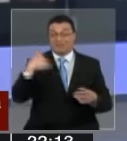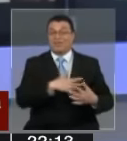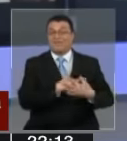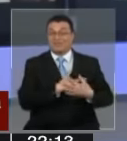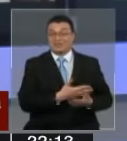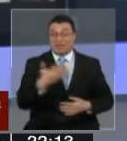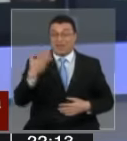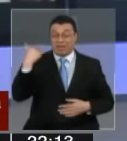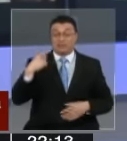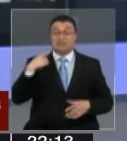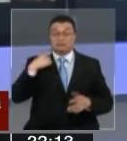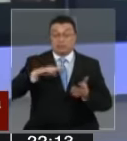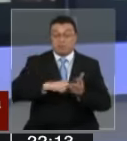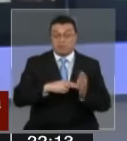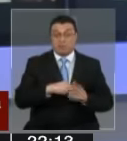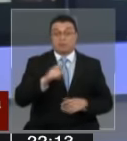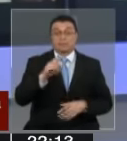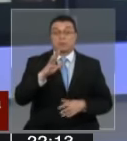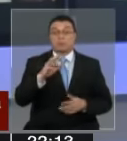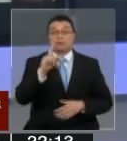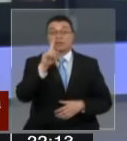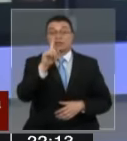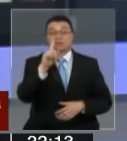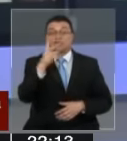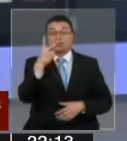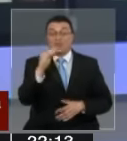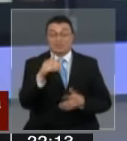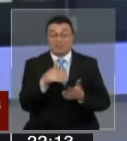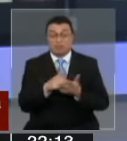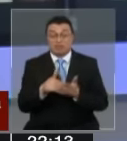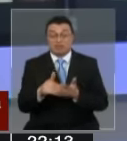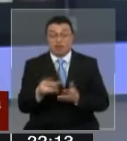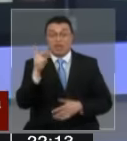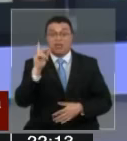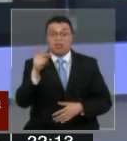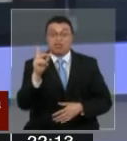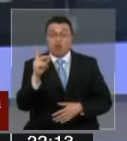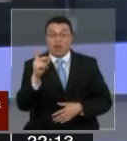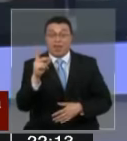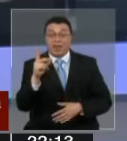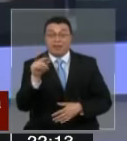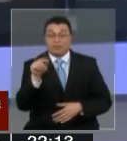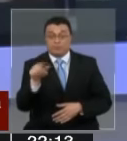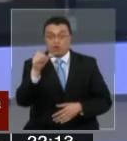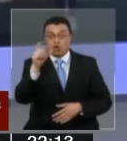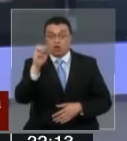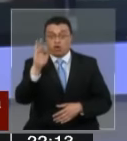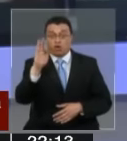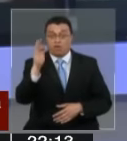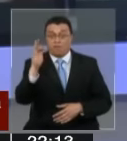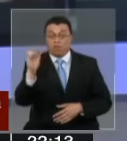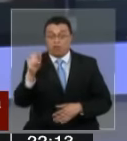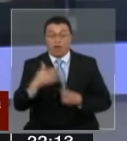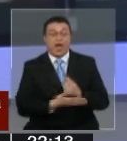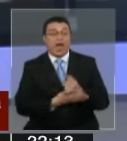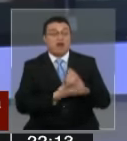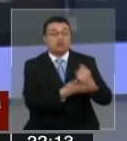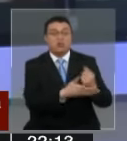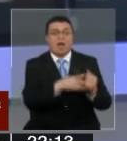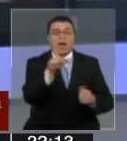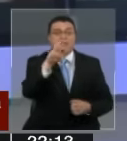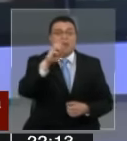cuando estuvo en crisis, hubo 120 millones de dólares de la Corfo en ayuda a las